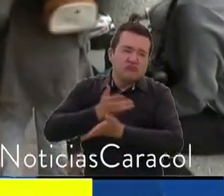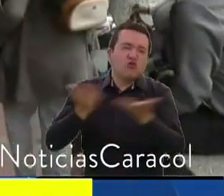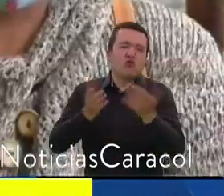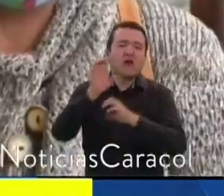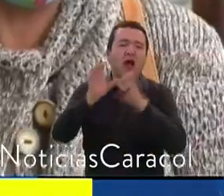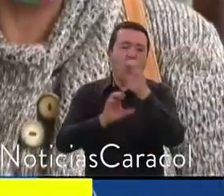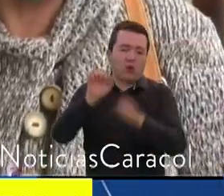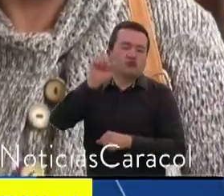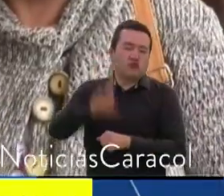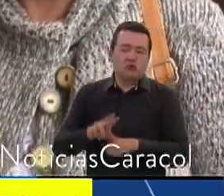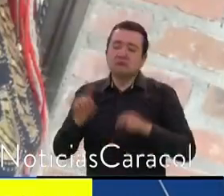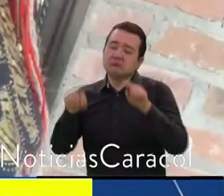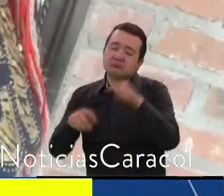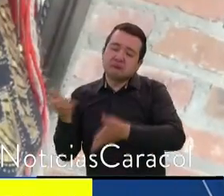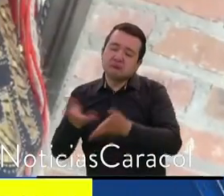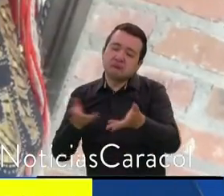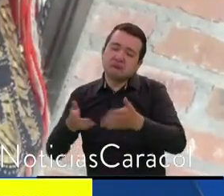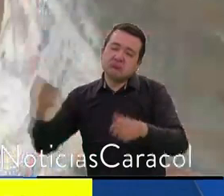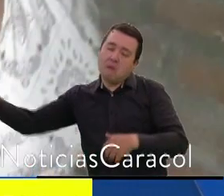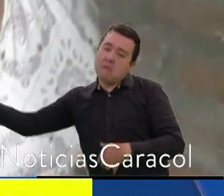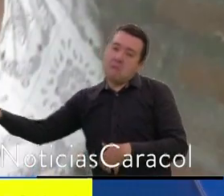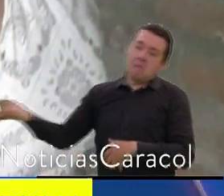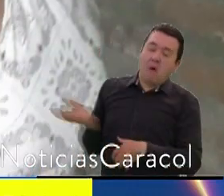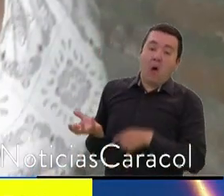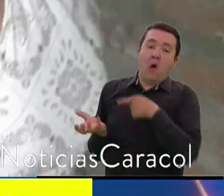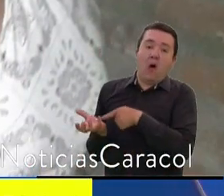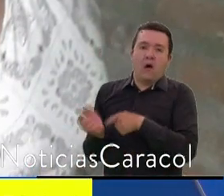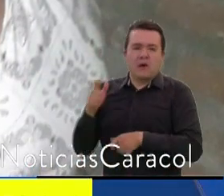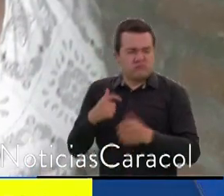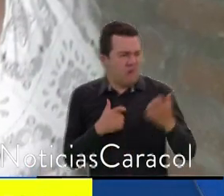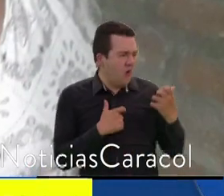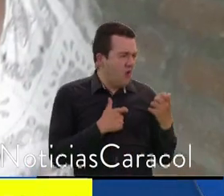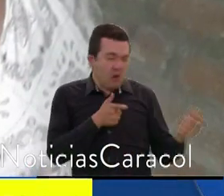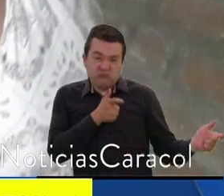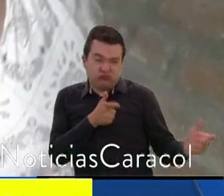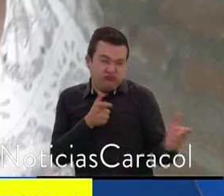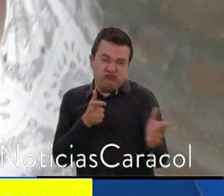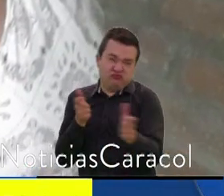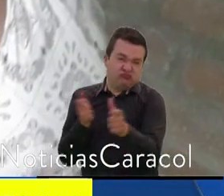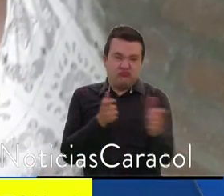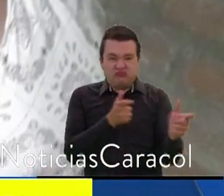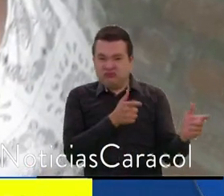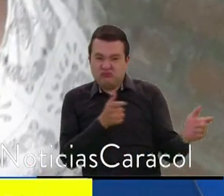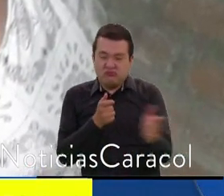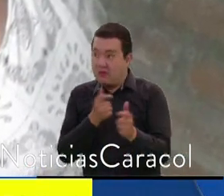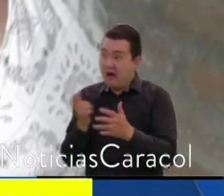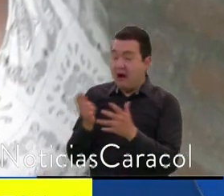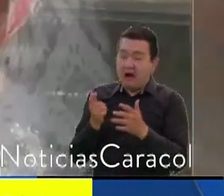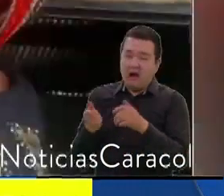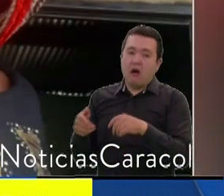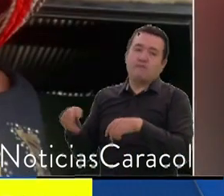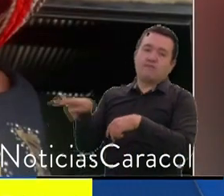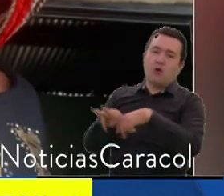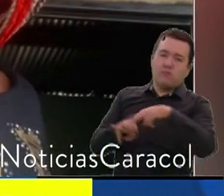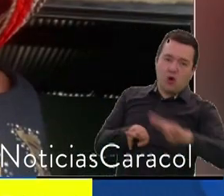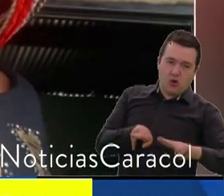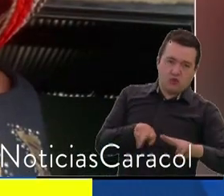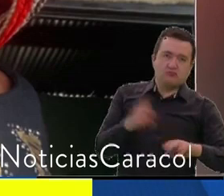hombres fuertemente armados que ingresaron hasta la vivienda donde se encontraban y dispararon indiscriminadamente. Murieron los dos